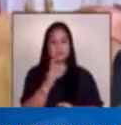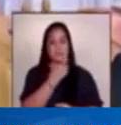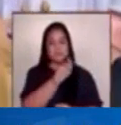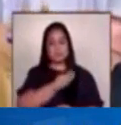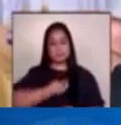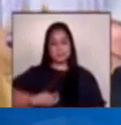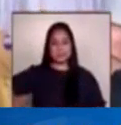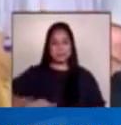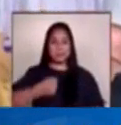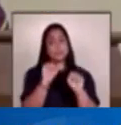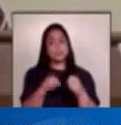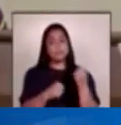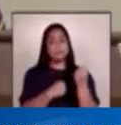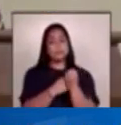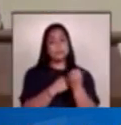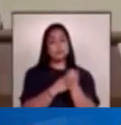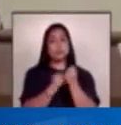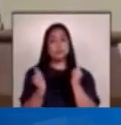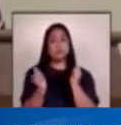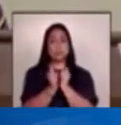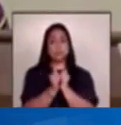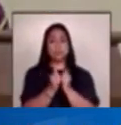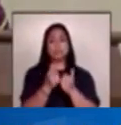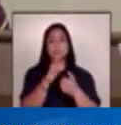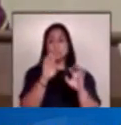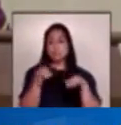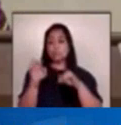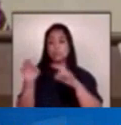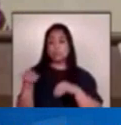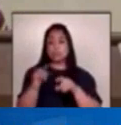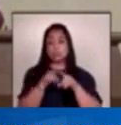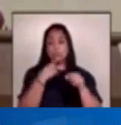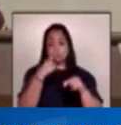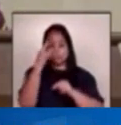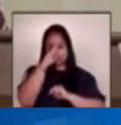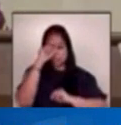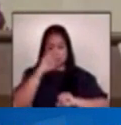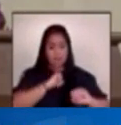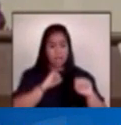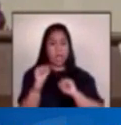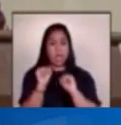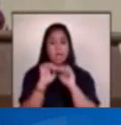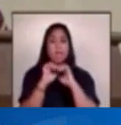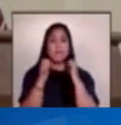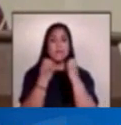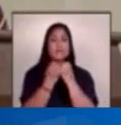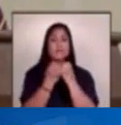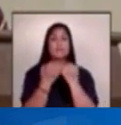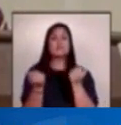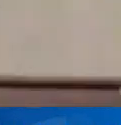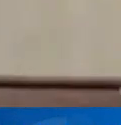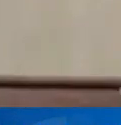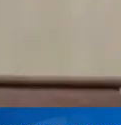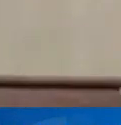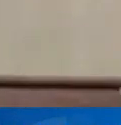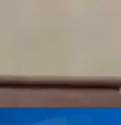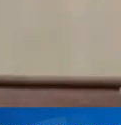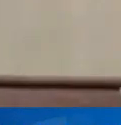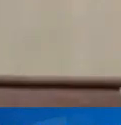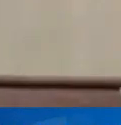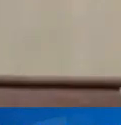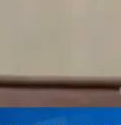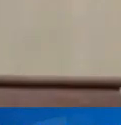principales necesidades ante el presidente Bernardo aralar Apo brindado al presidente durante las manifestaciones